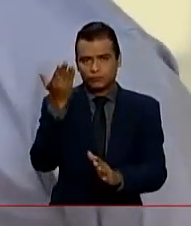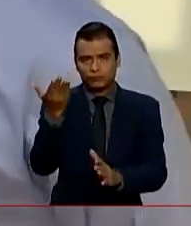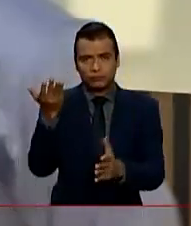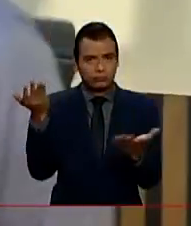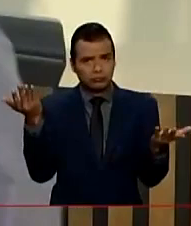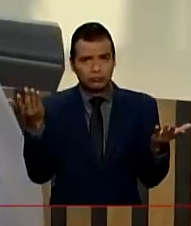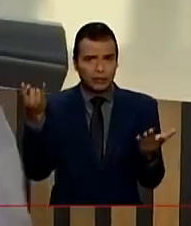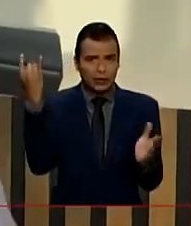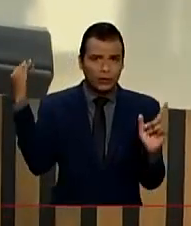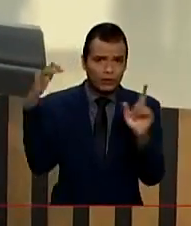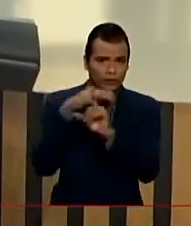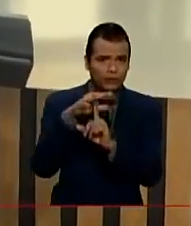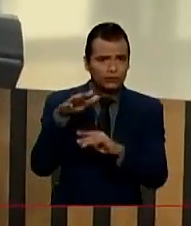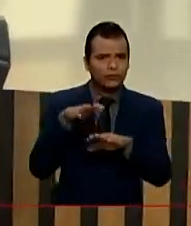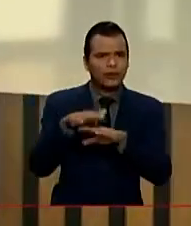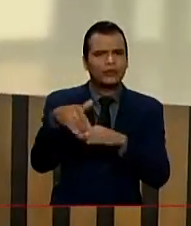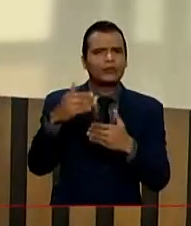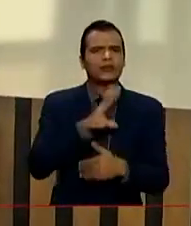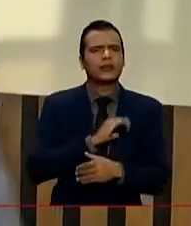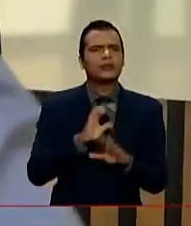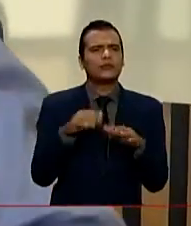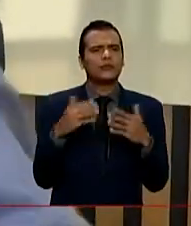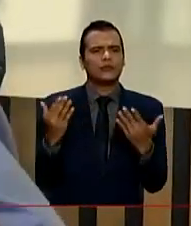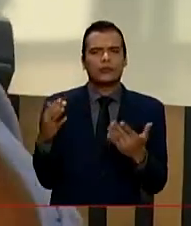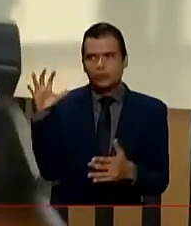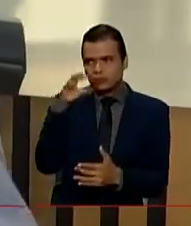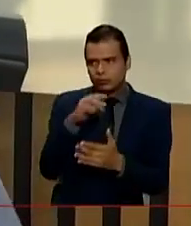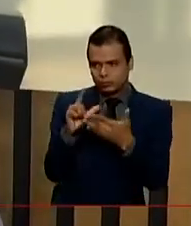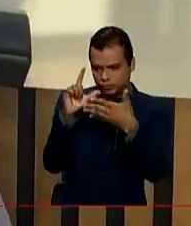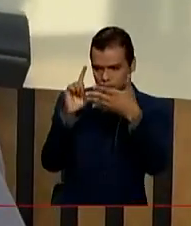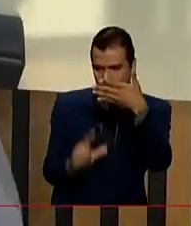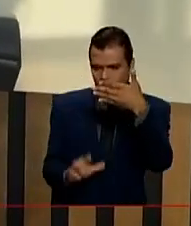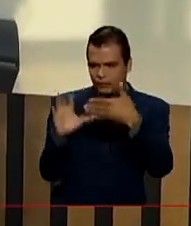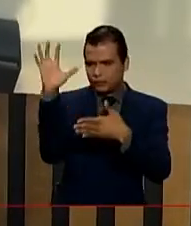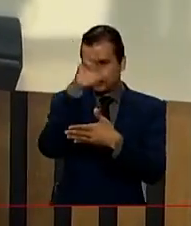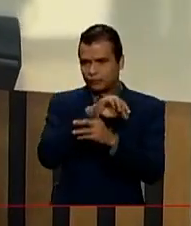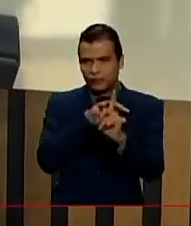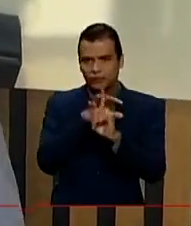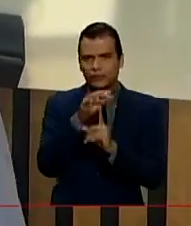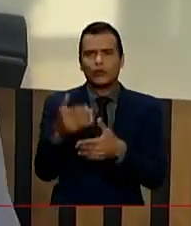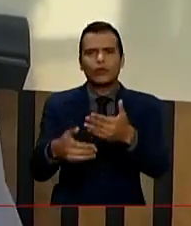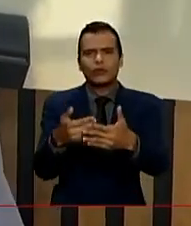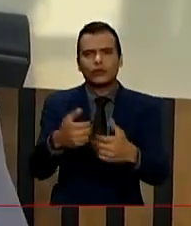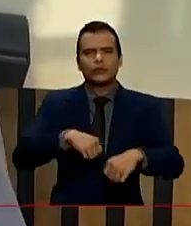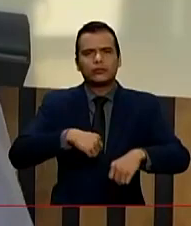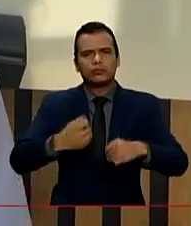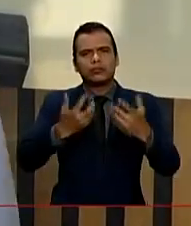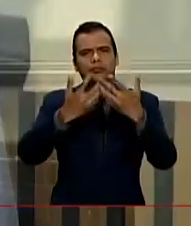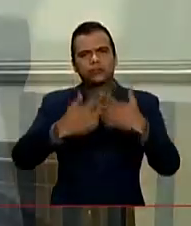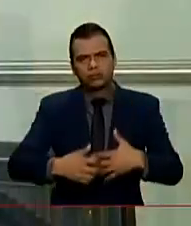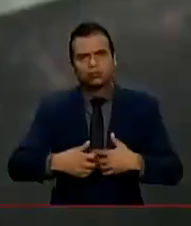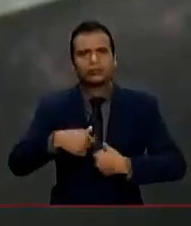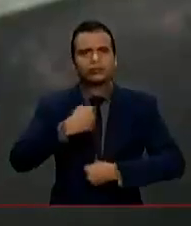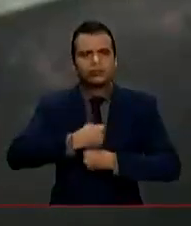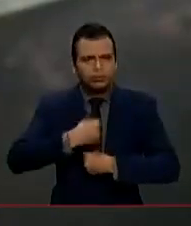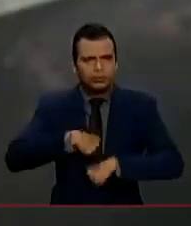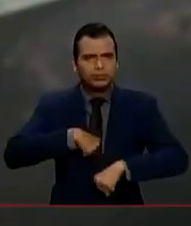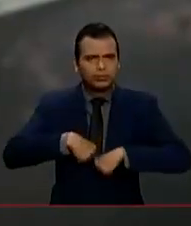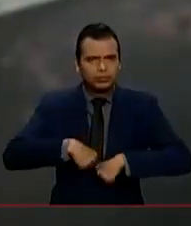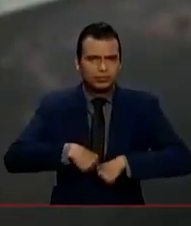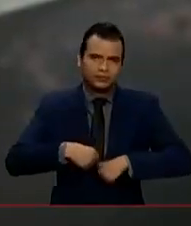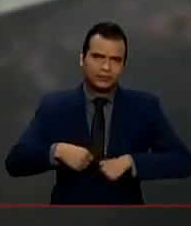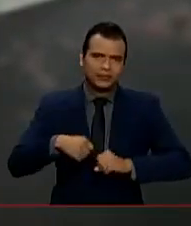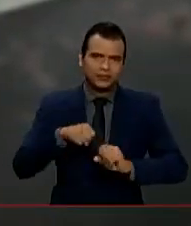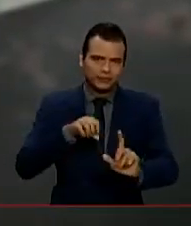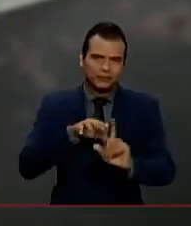inflación un poco? Los grandes desafíos que refleja esto son de estructura productiva. Este indicador lo que muestra es que